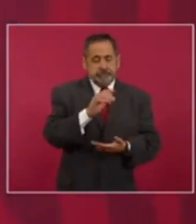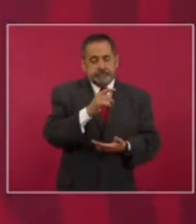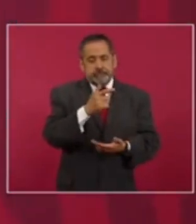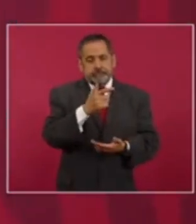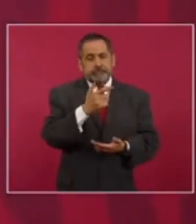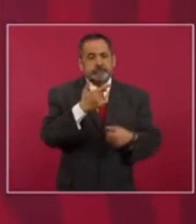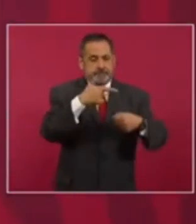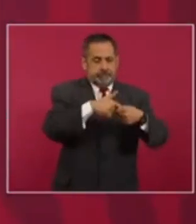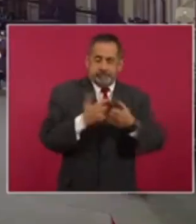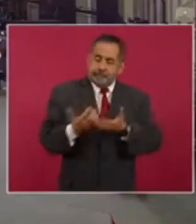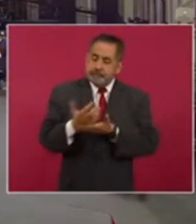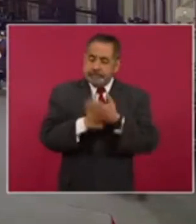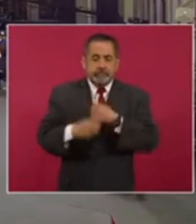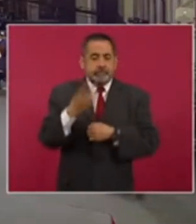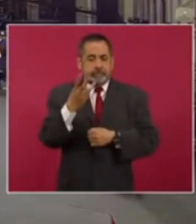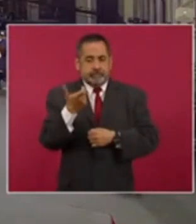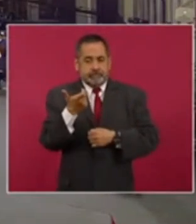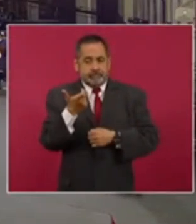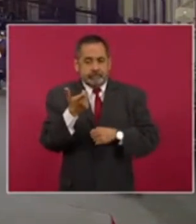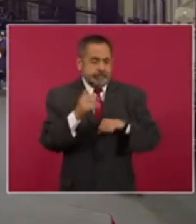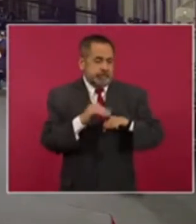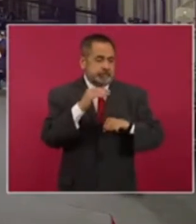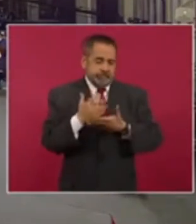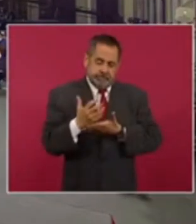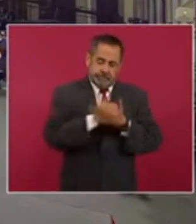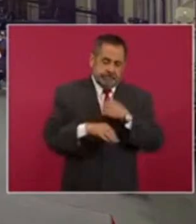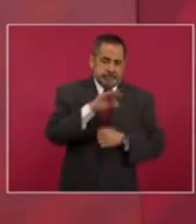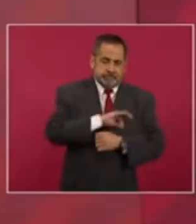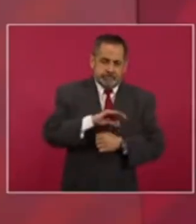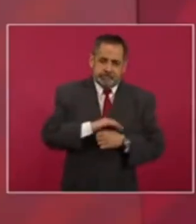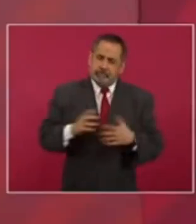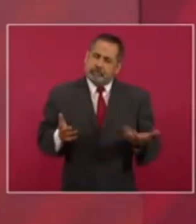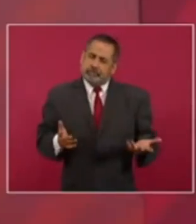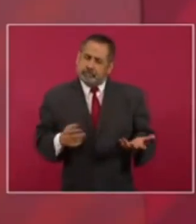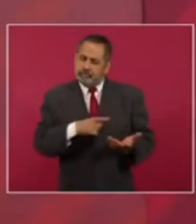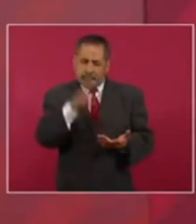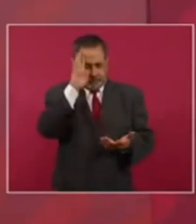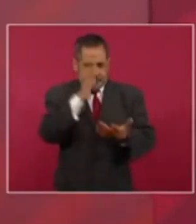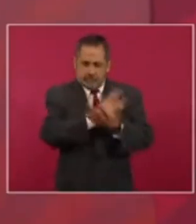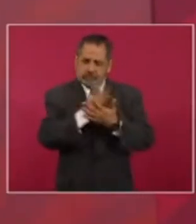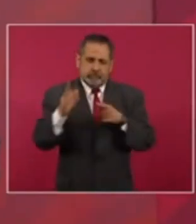pesos, como dice Ricardo, pues se pasan.